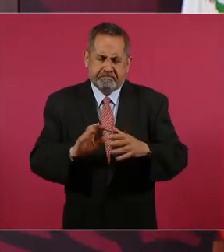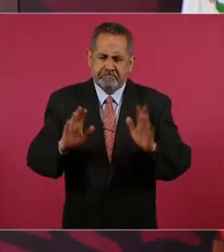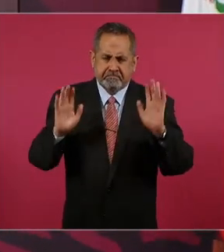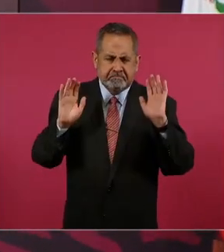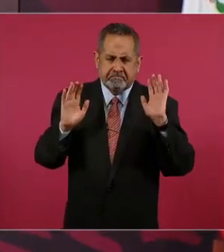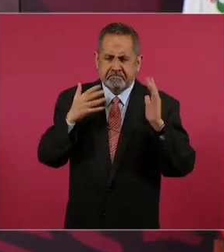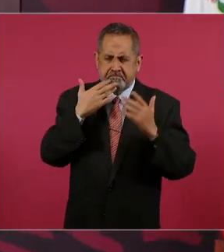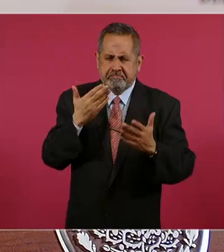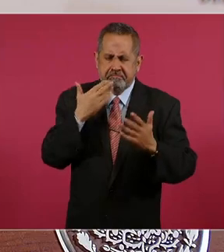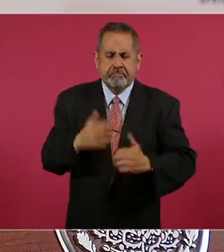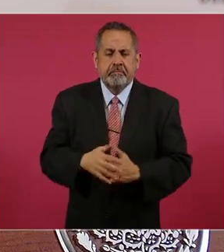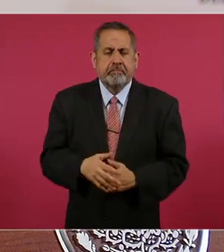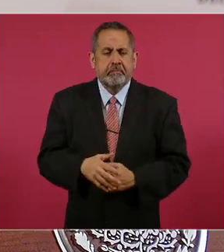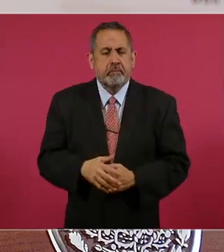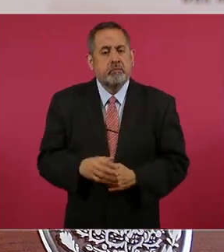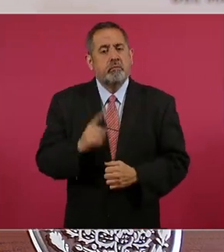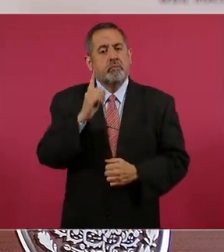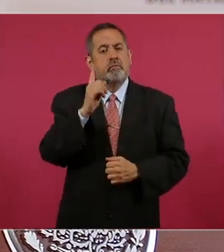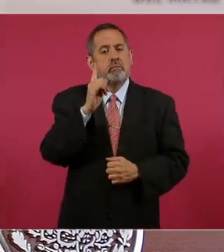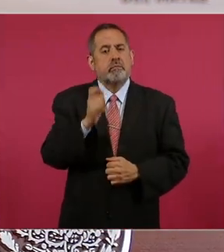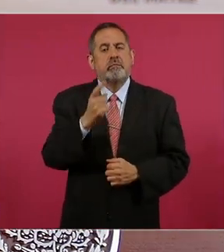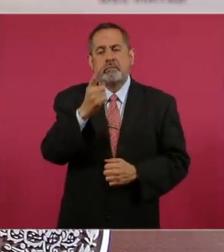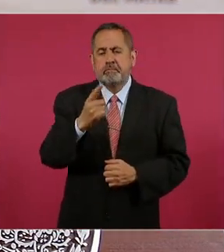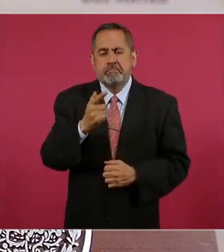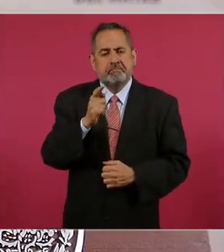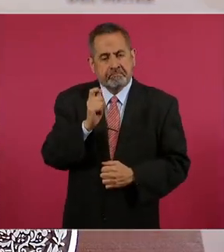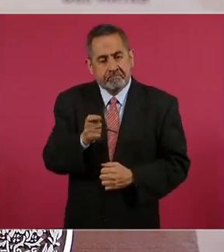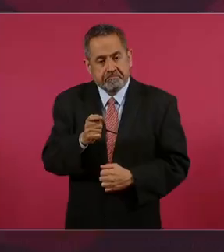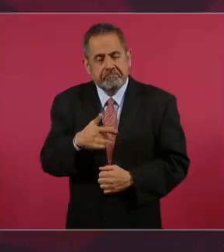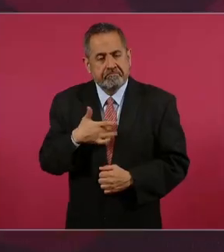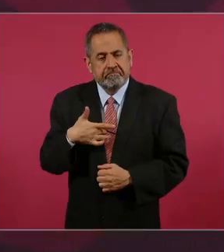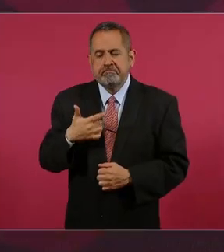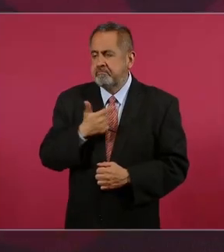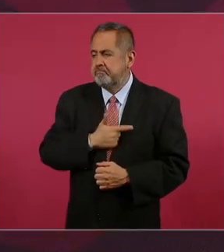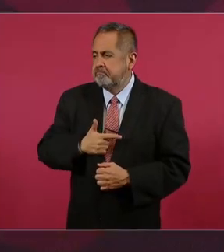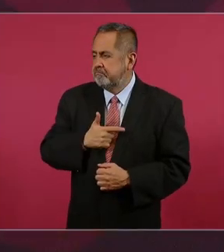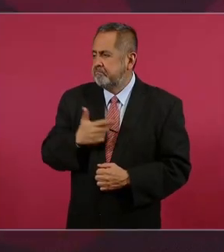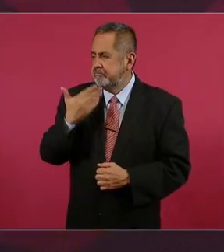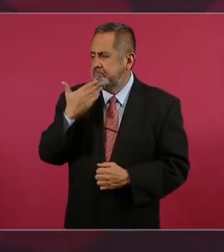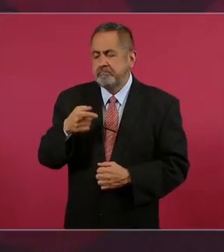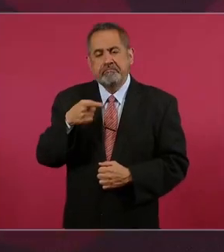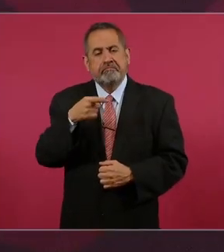nos gustó mucho el que haya